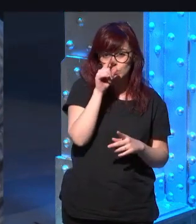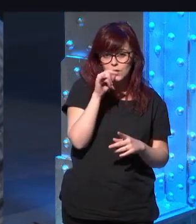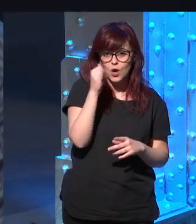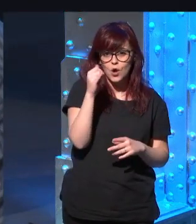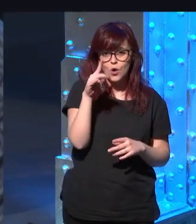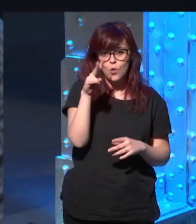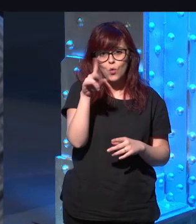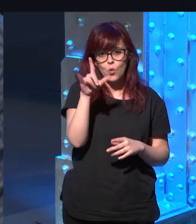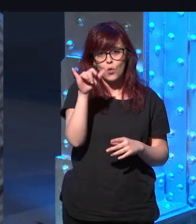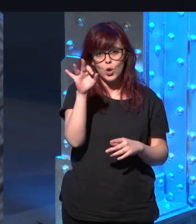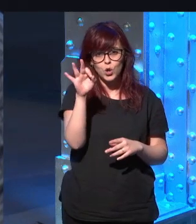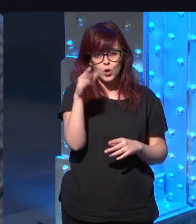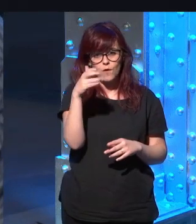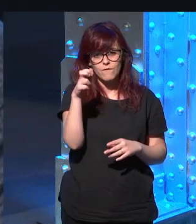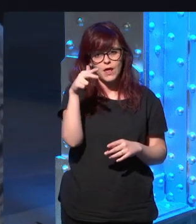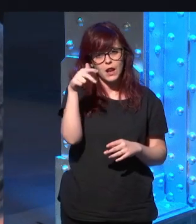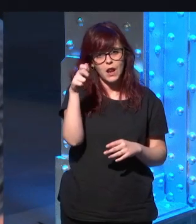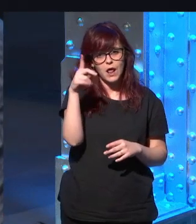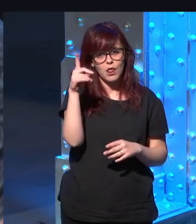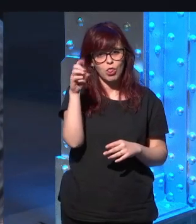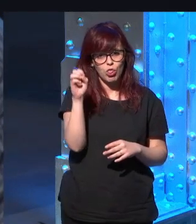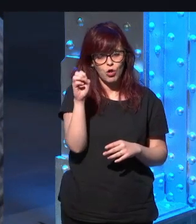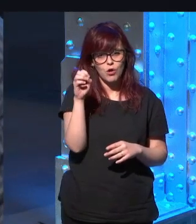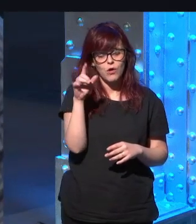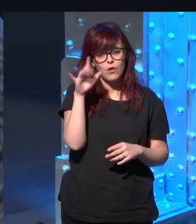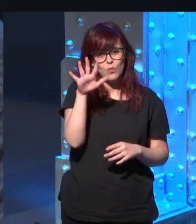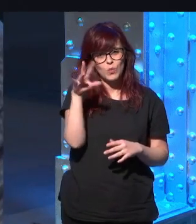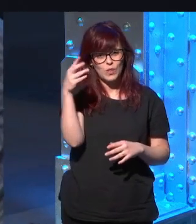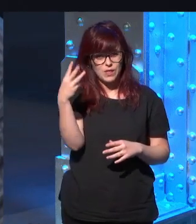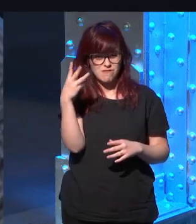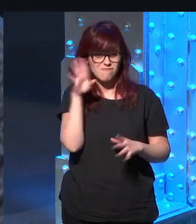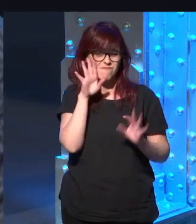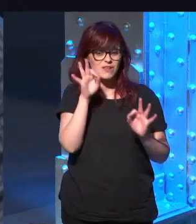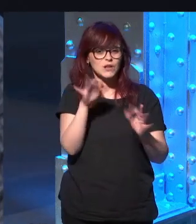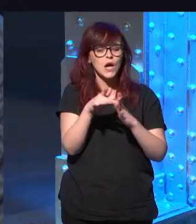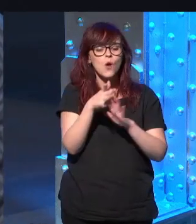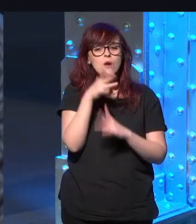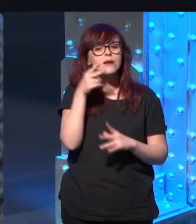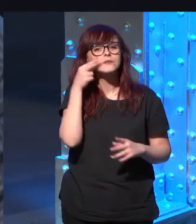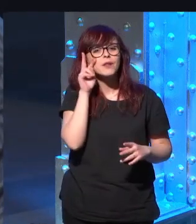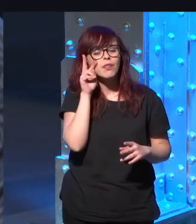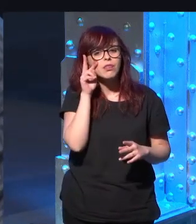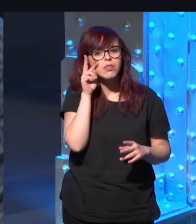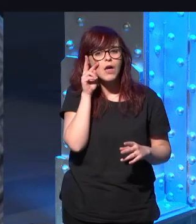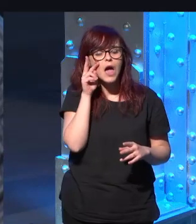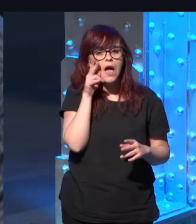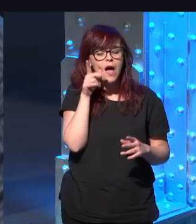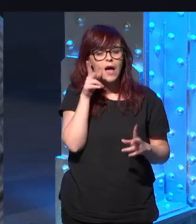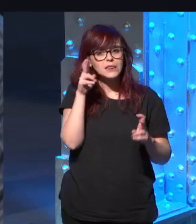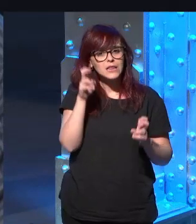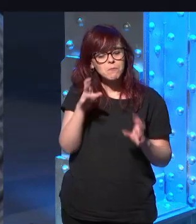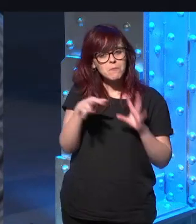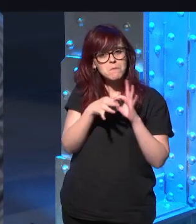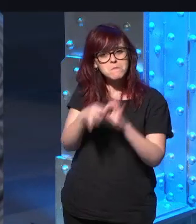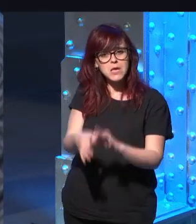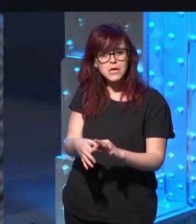Julio Bernardo 55, que plantea una cuestión que yo no sé si habéis tenido alguna vez alguna experiencia al respecto, pero os